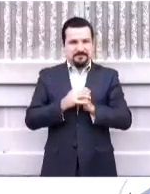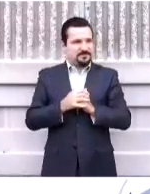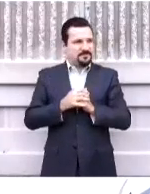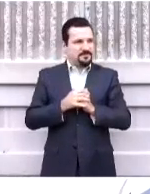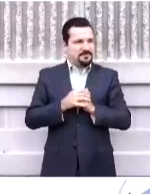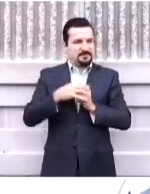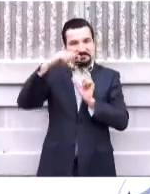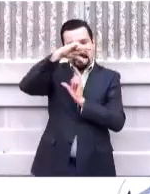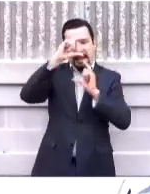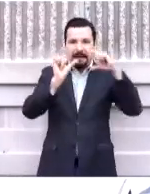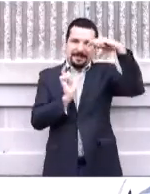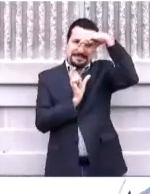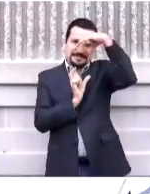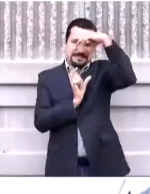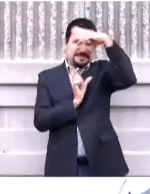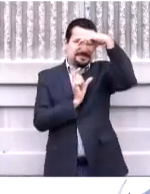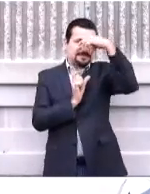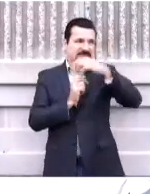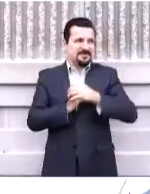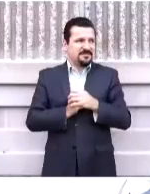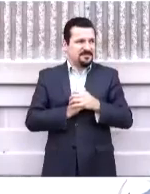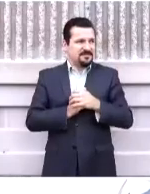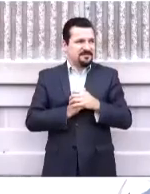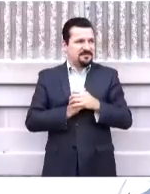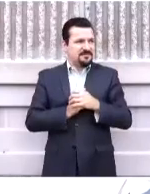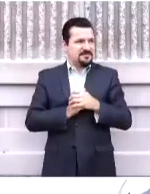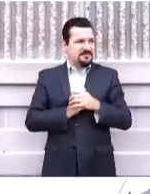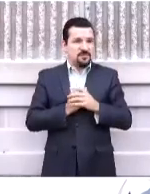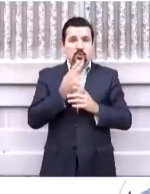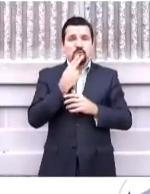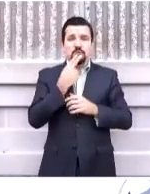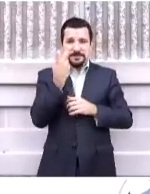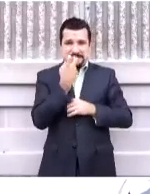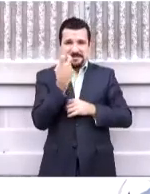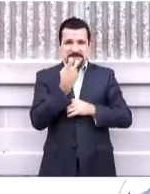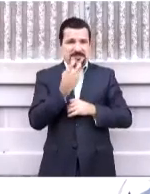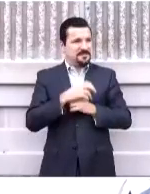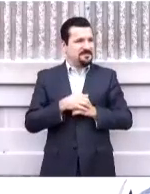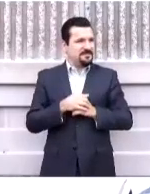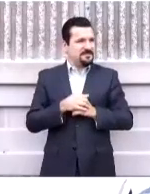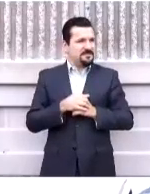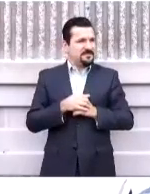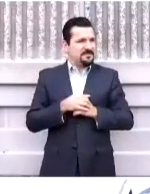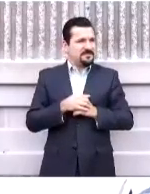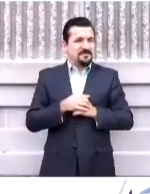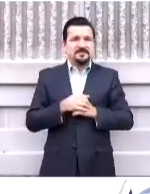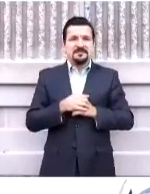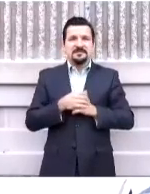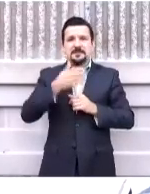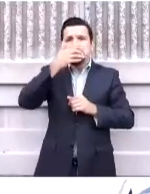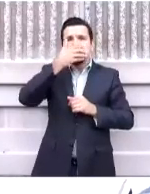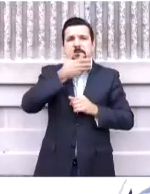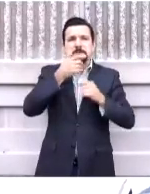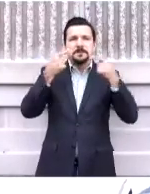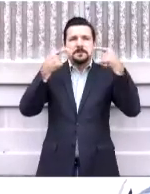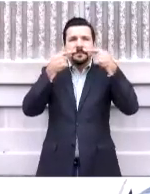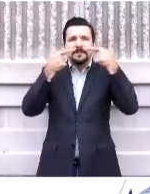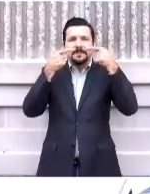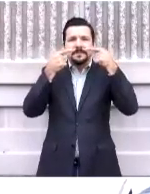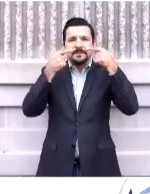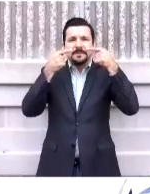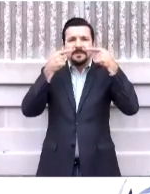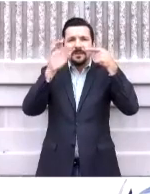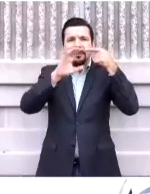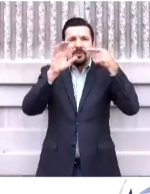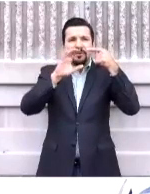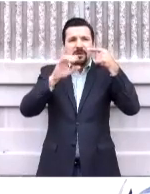Si se lo ponen de esta manera, aquí se crean una especie de bolsitas. Entonces, todas las salpicaduras que les